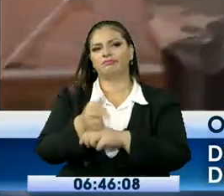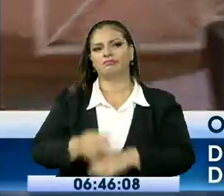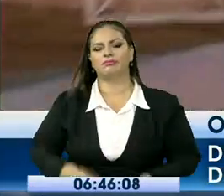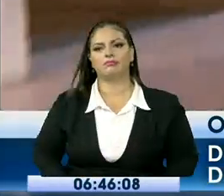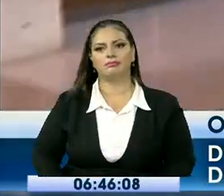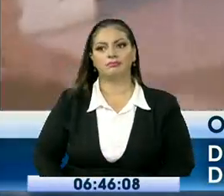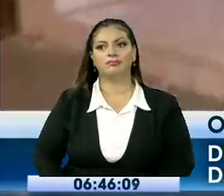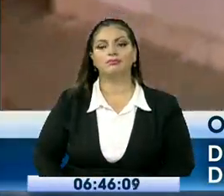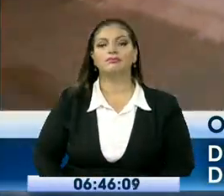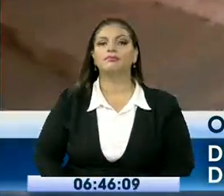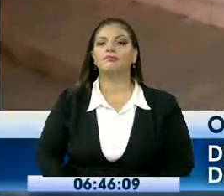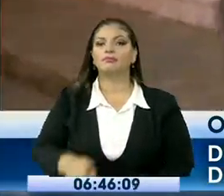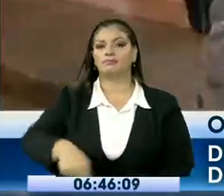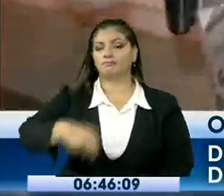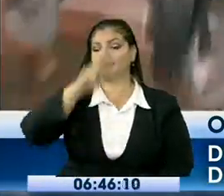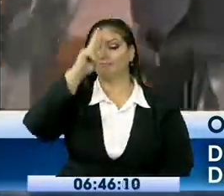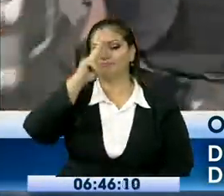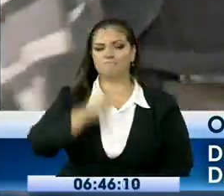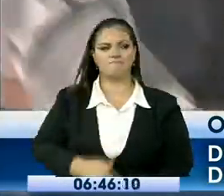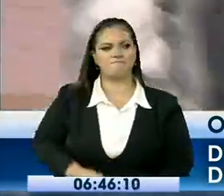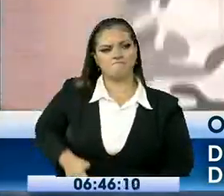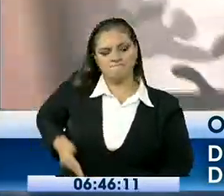aparentemente asaltaban a sus víctimas.